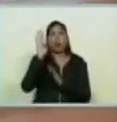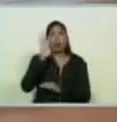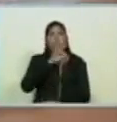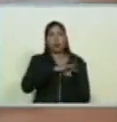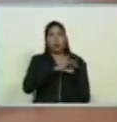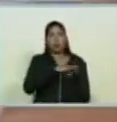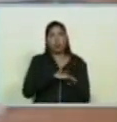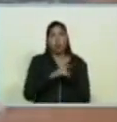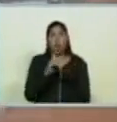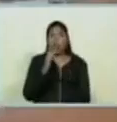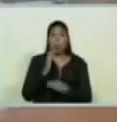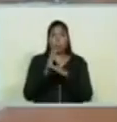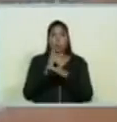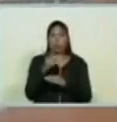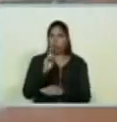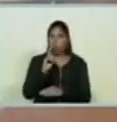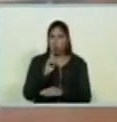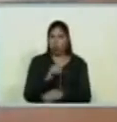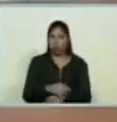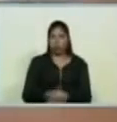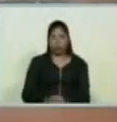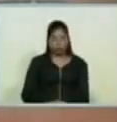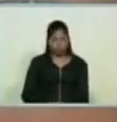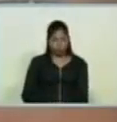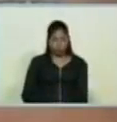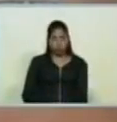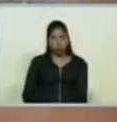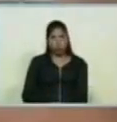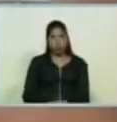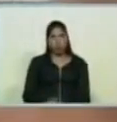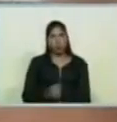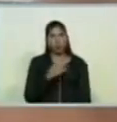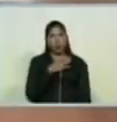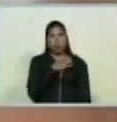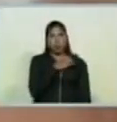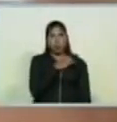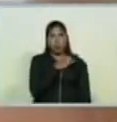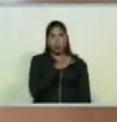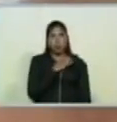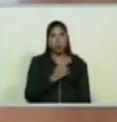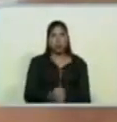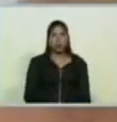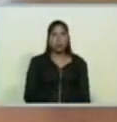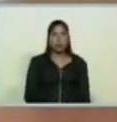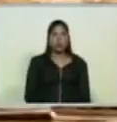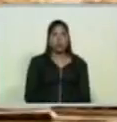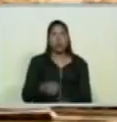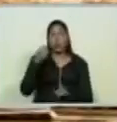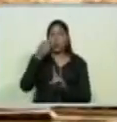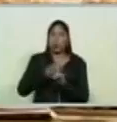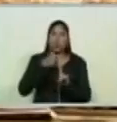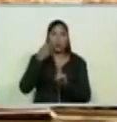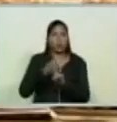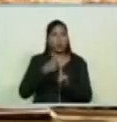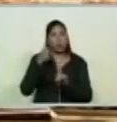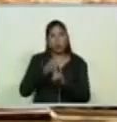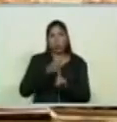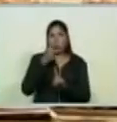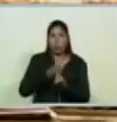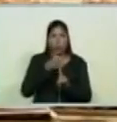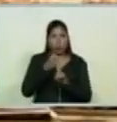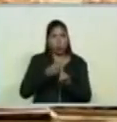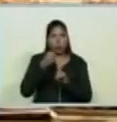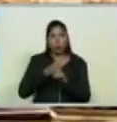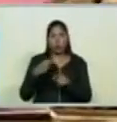adelante, no paremos ni un segundo. Así estamos, luchando, luchando y luchando. Aquí